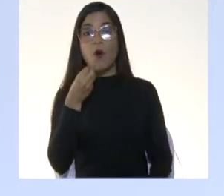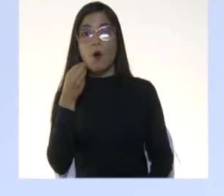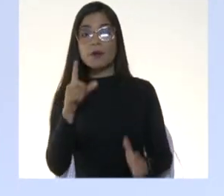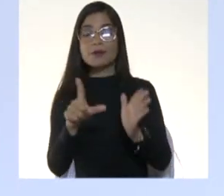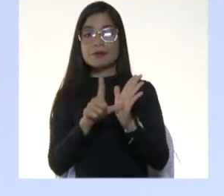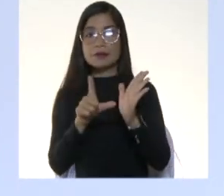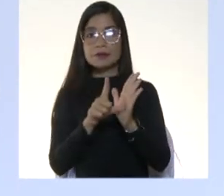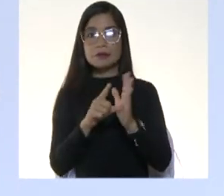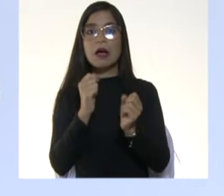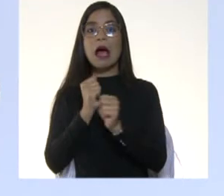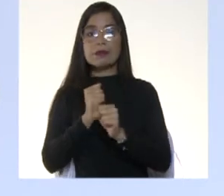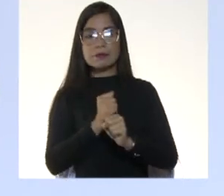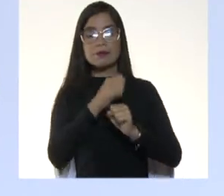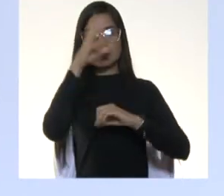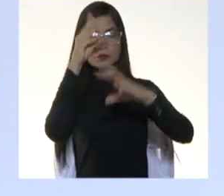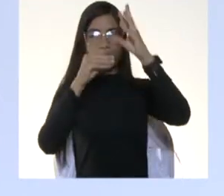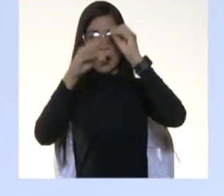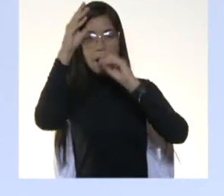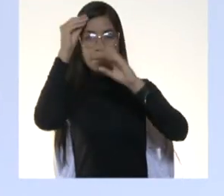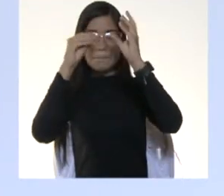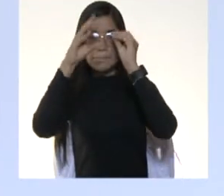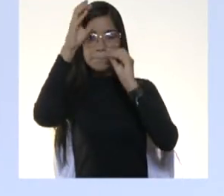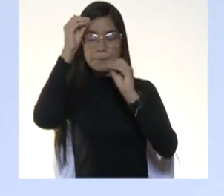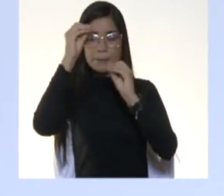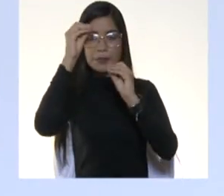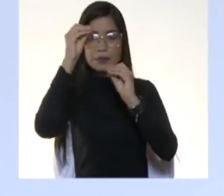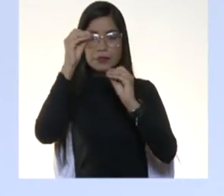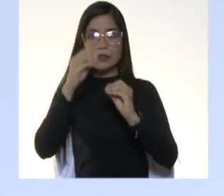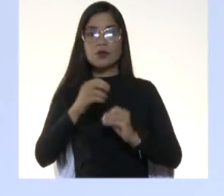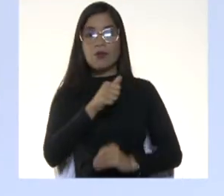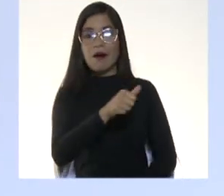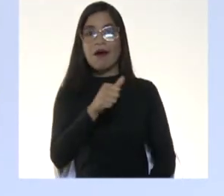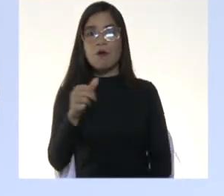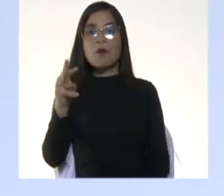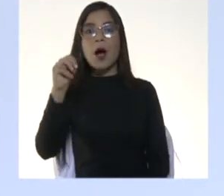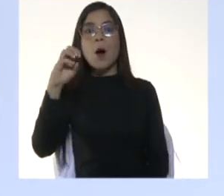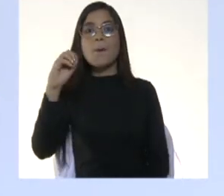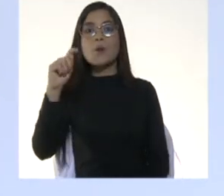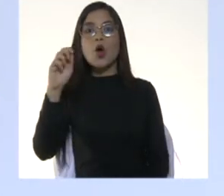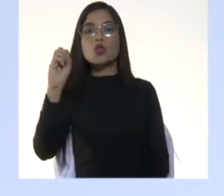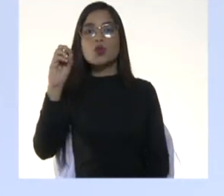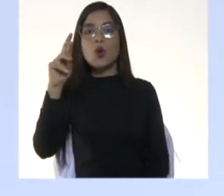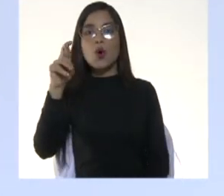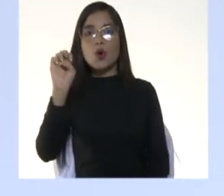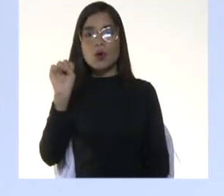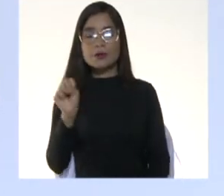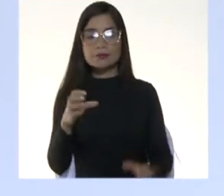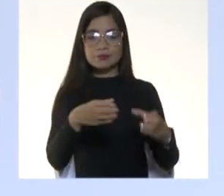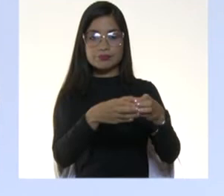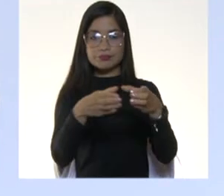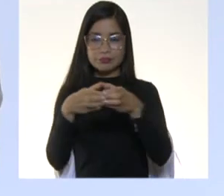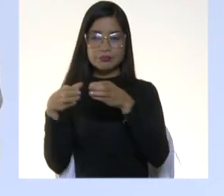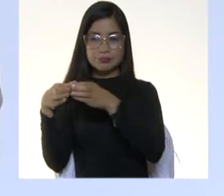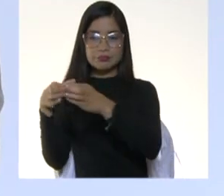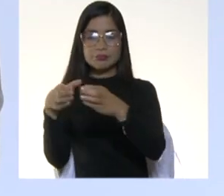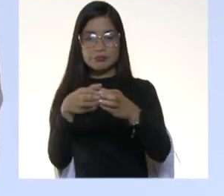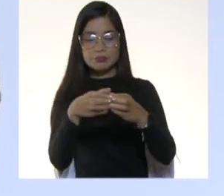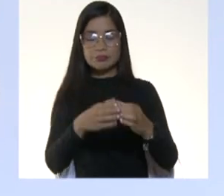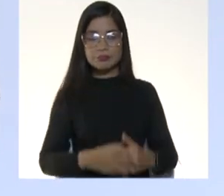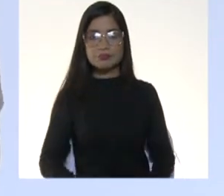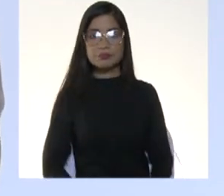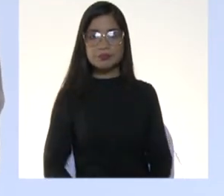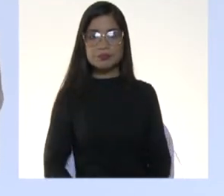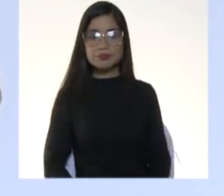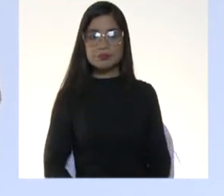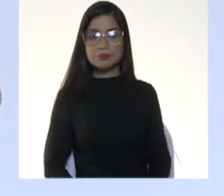de esos motores que trabaja el amigo Trompis en el Ministerio de Educación Superior. Entonces observen toda esa dinámica. La dinámica